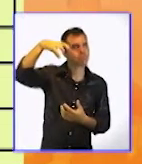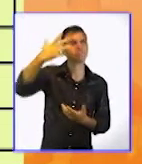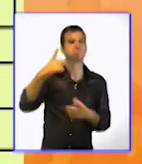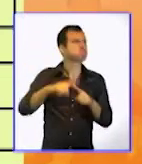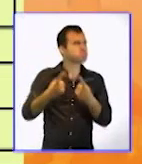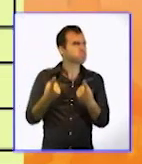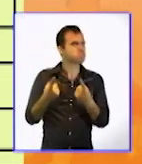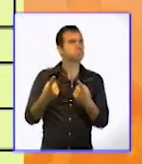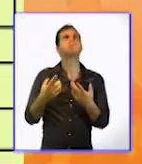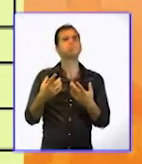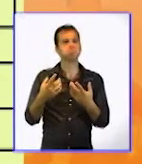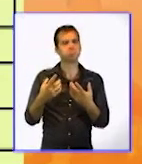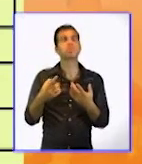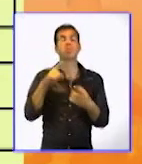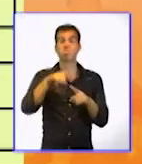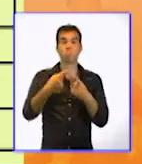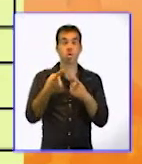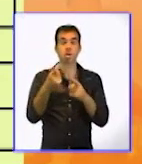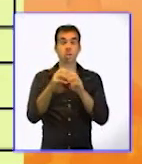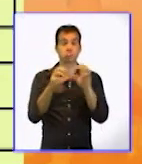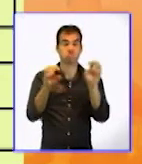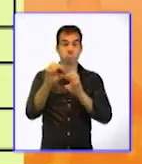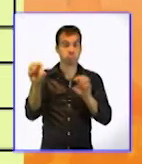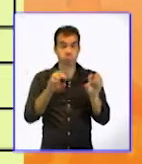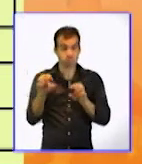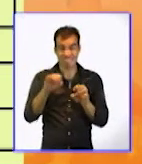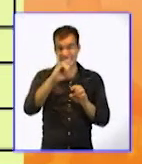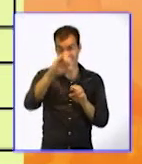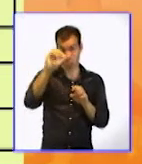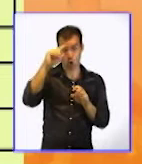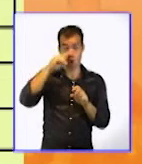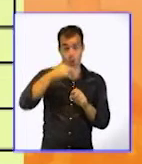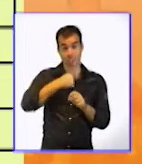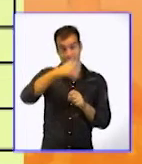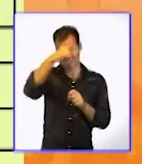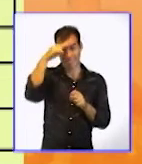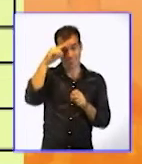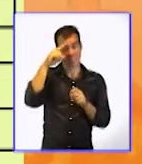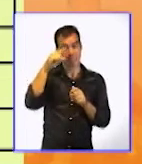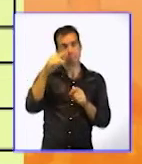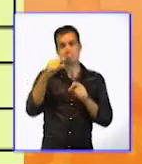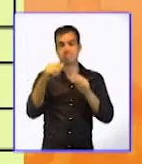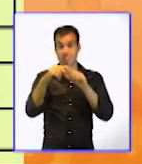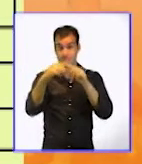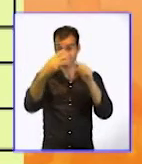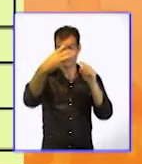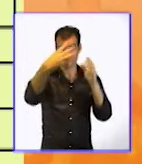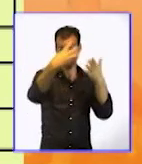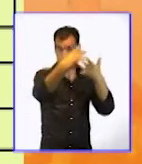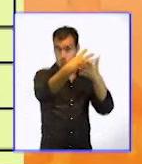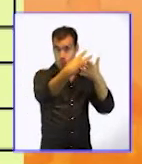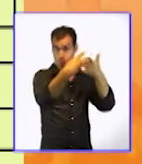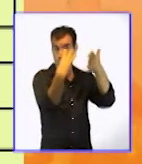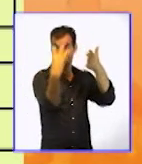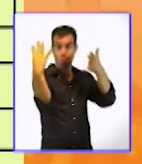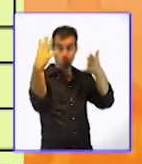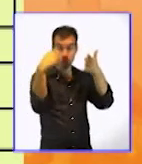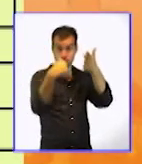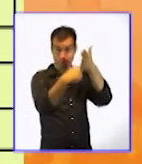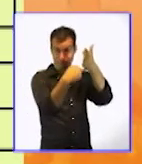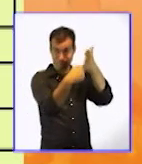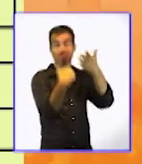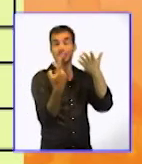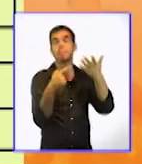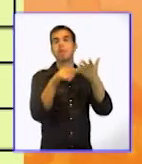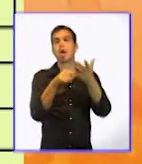intensidad la lámpara de conductividad. Debido a esto, porque están muy poco disociados en iones y los poco solubles prácticamente no